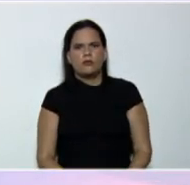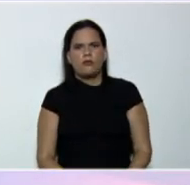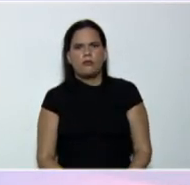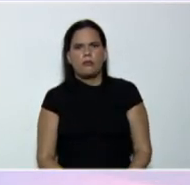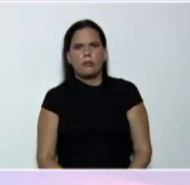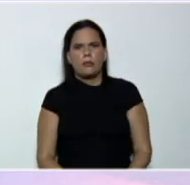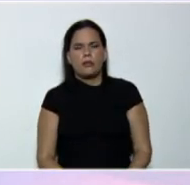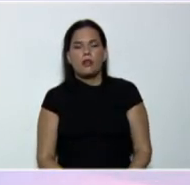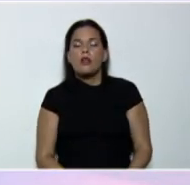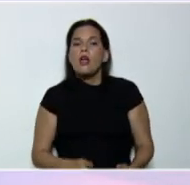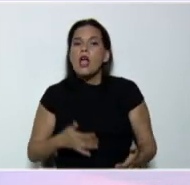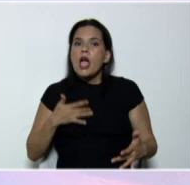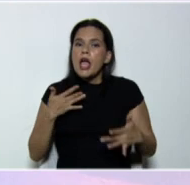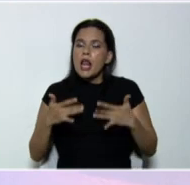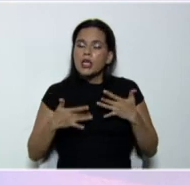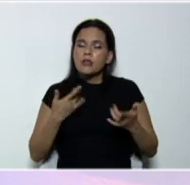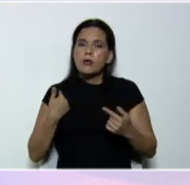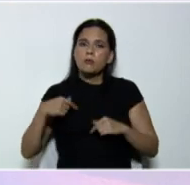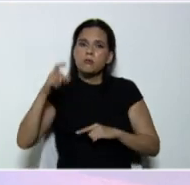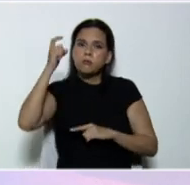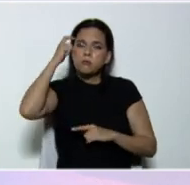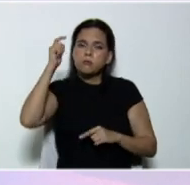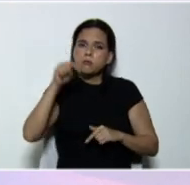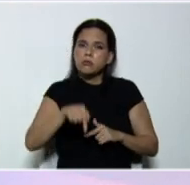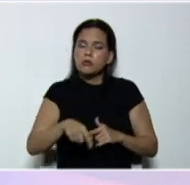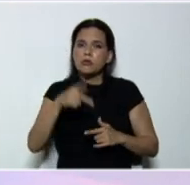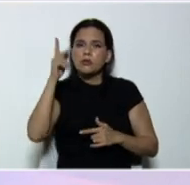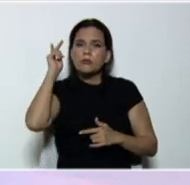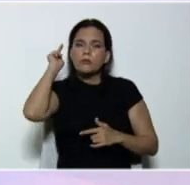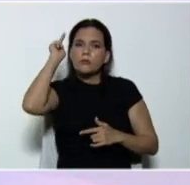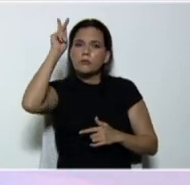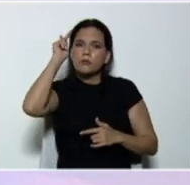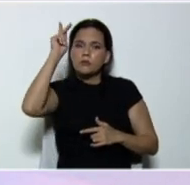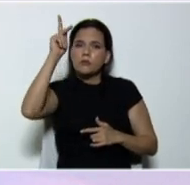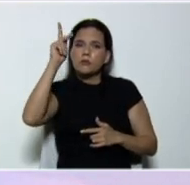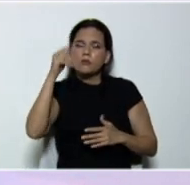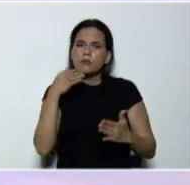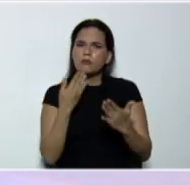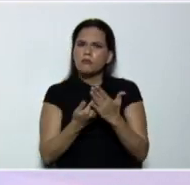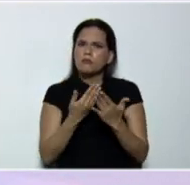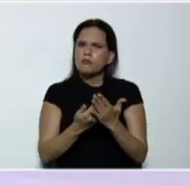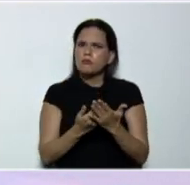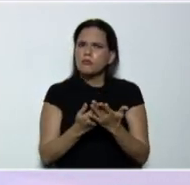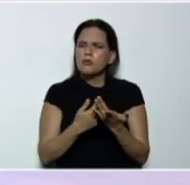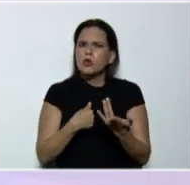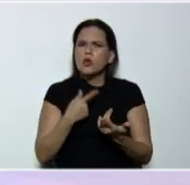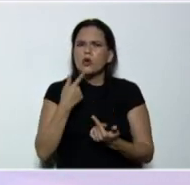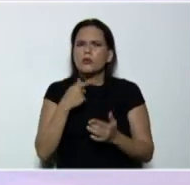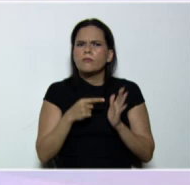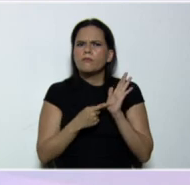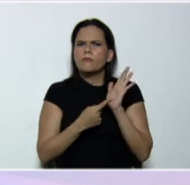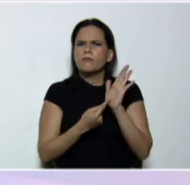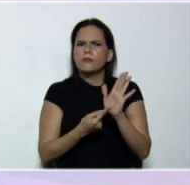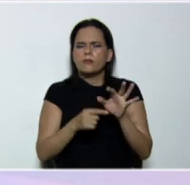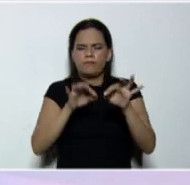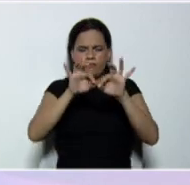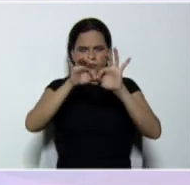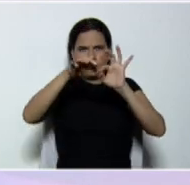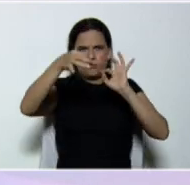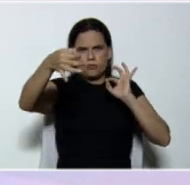Bien, en la actividad del día de hoy, la profesora planteó lo que corresponde a